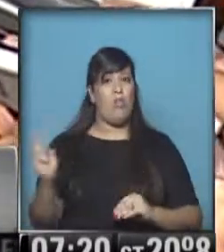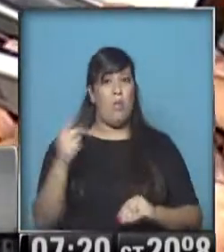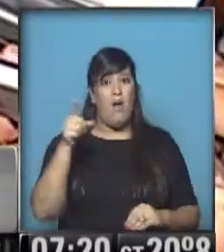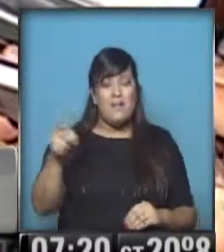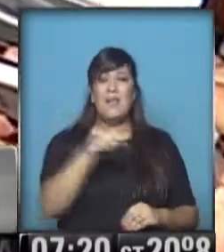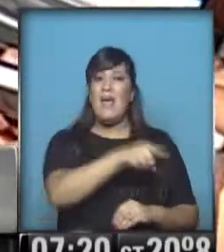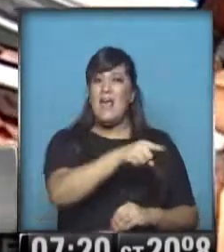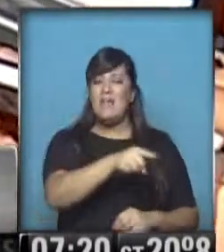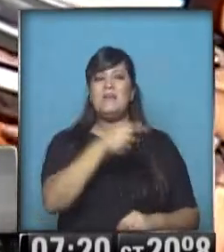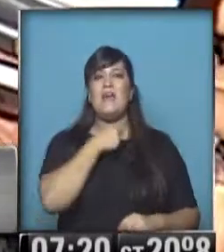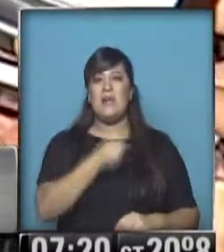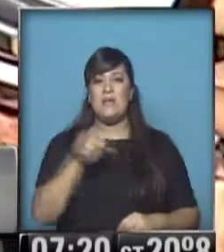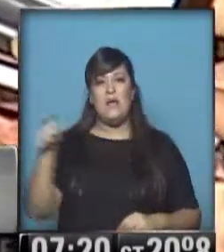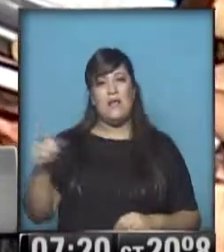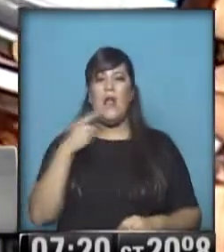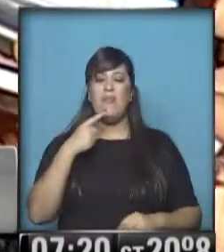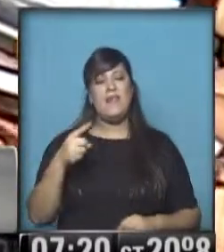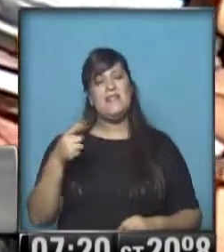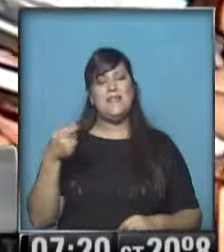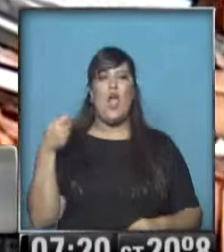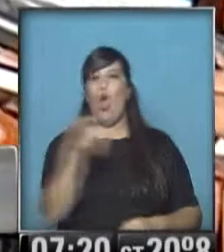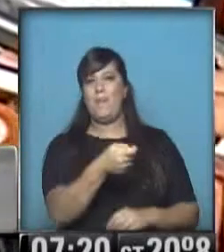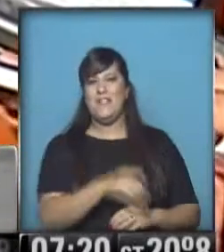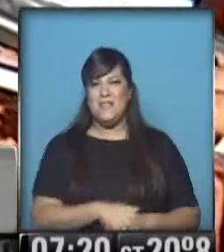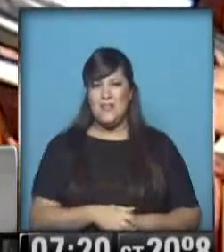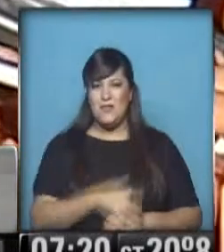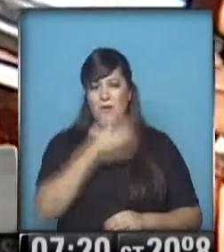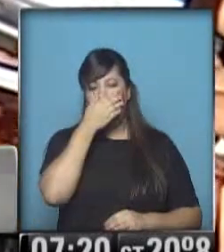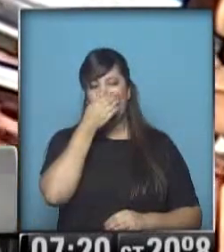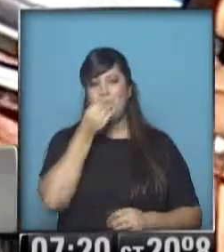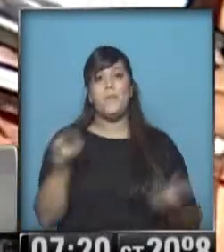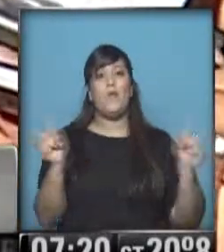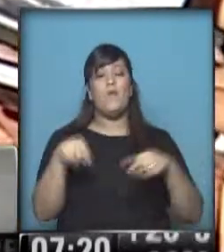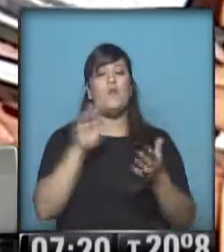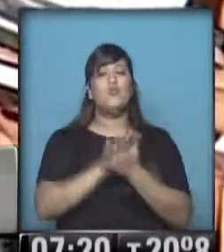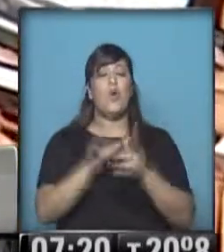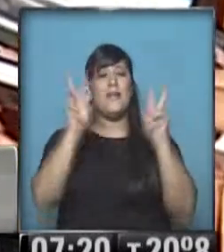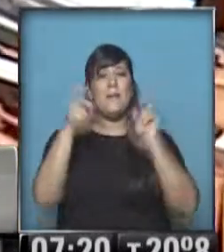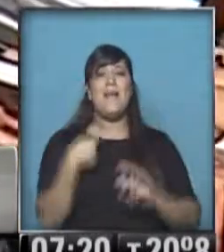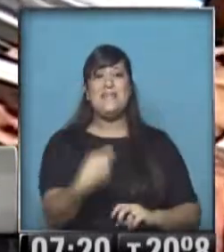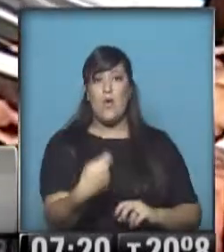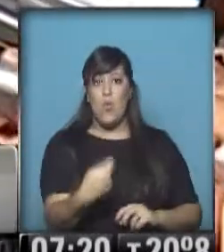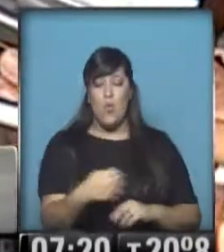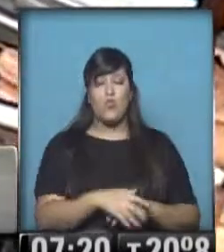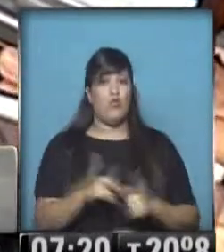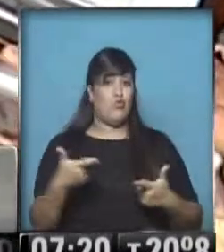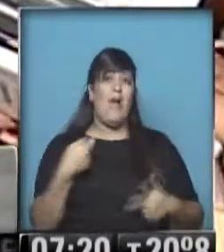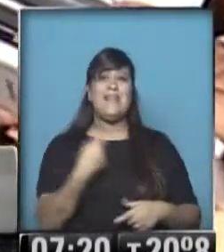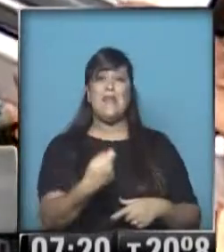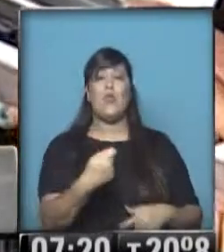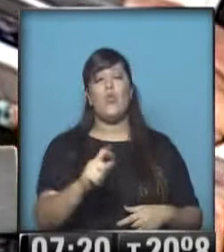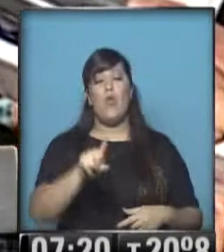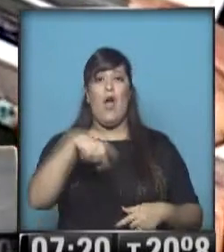pie para decir que tiene que ver con el homicidio, porque volvemos al tema de los seguros. Dice que no hay seguros que beneficien a